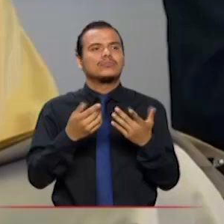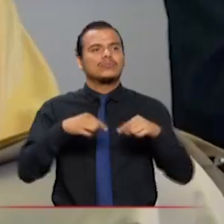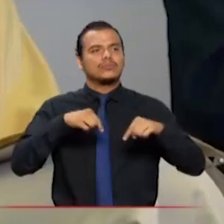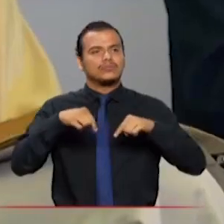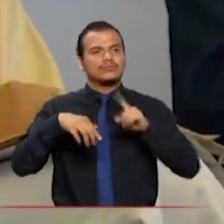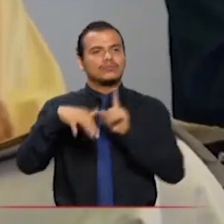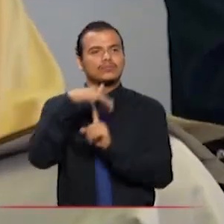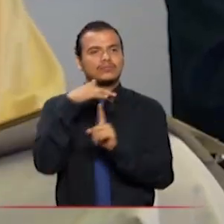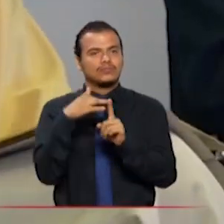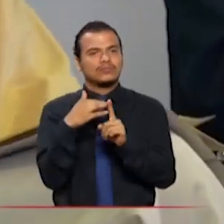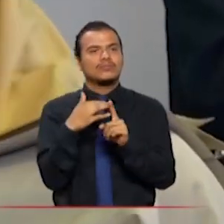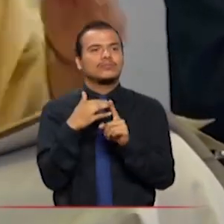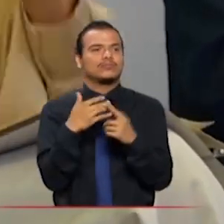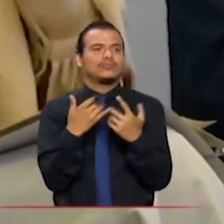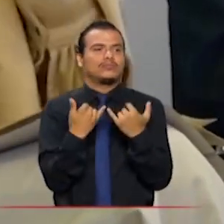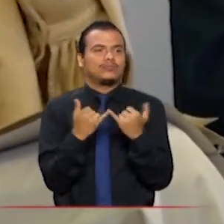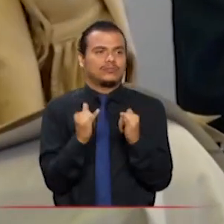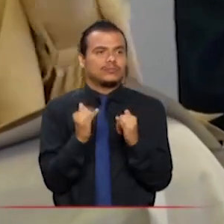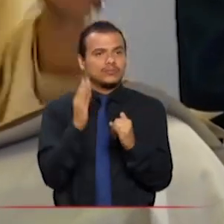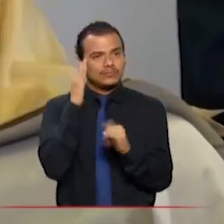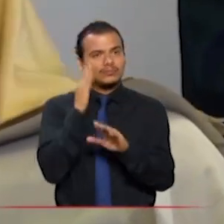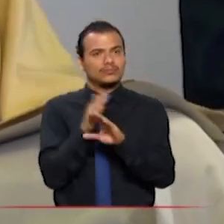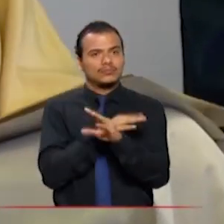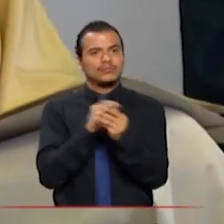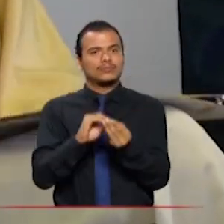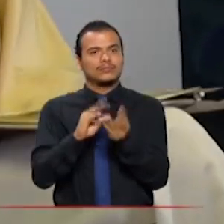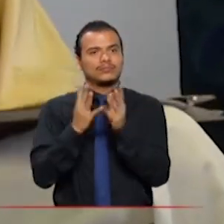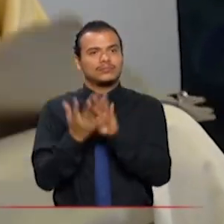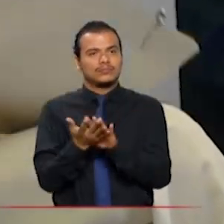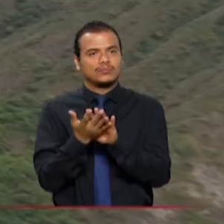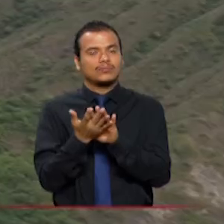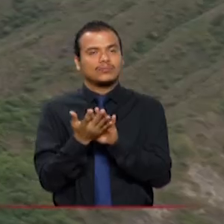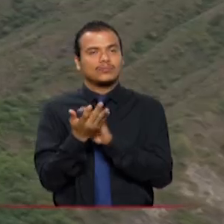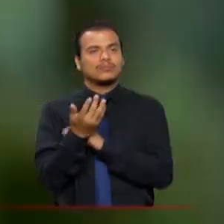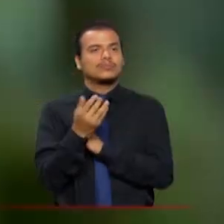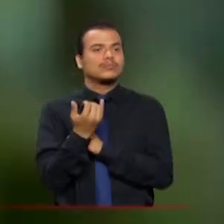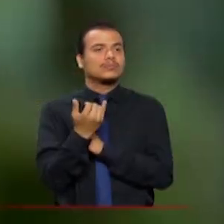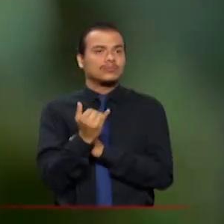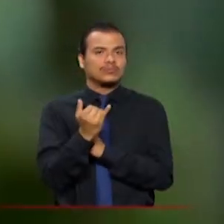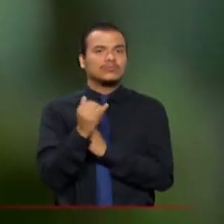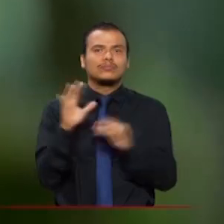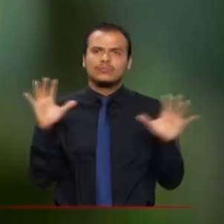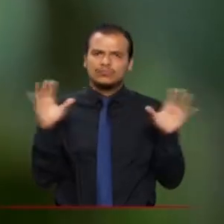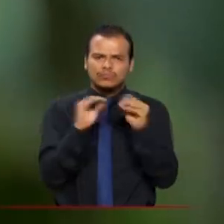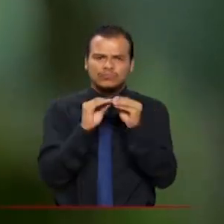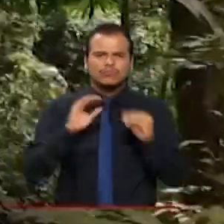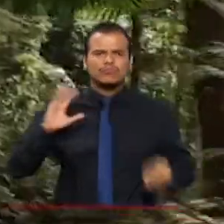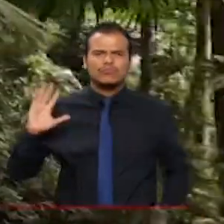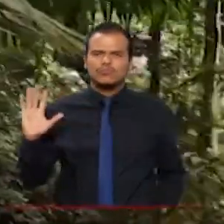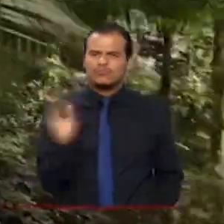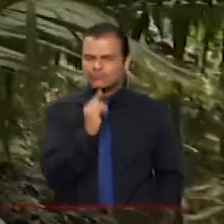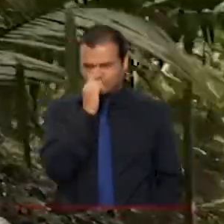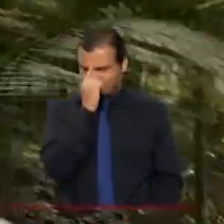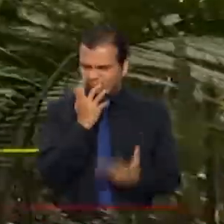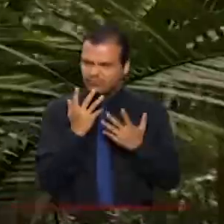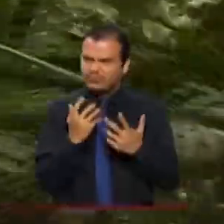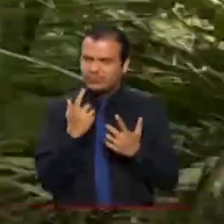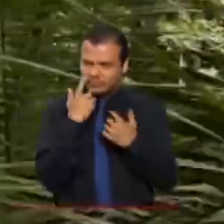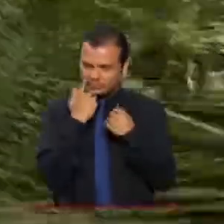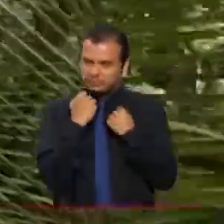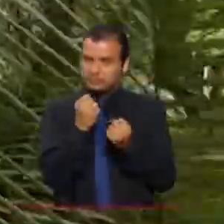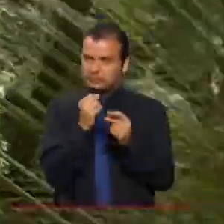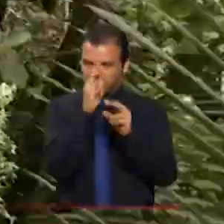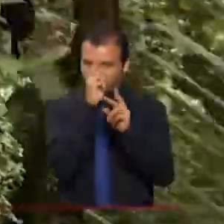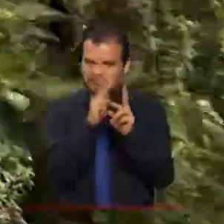CBC, reiteraron su compromiso con la conservación de los ecosistemas y la protección de la biodiversidad, en consonancia con los acuerdos